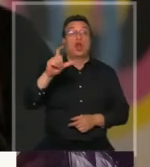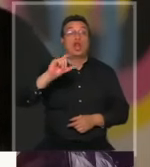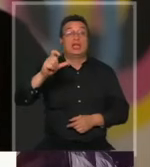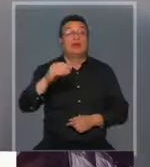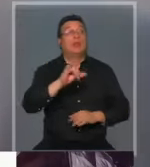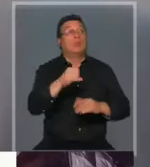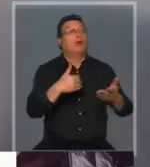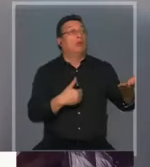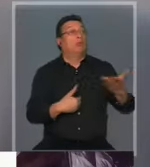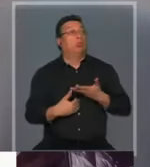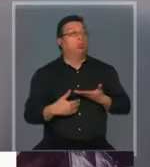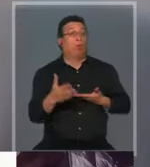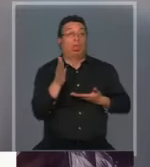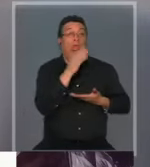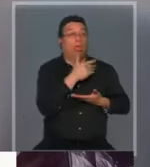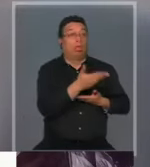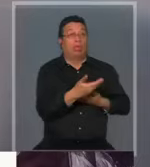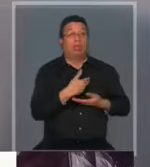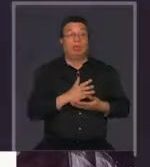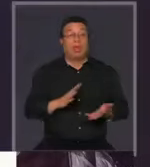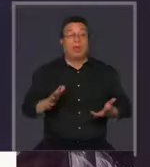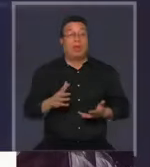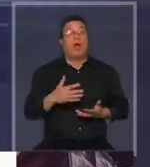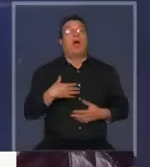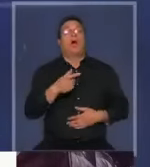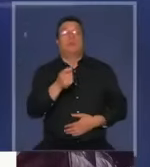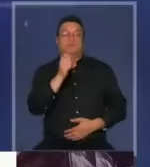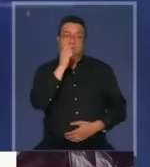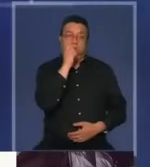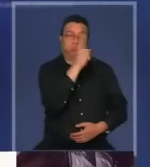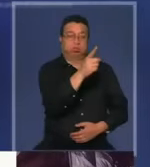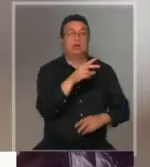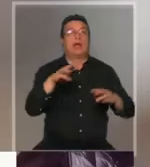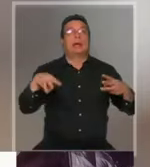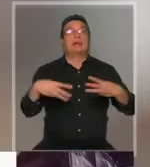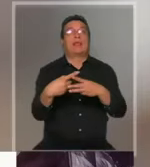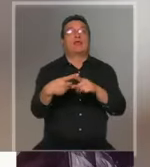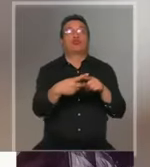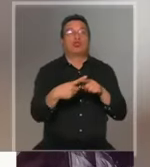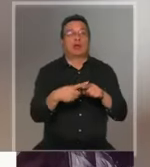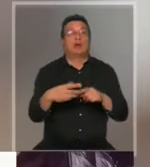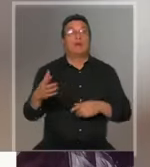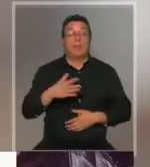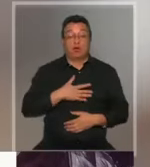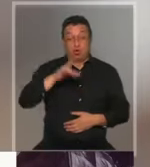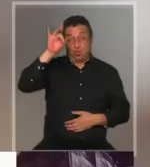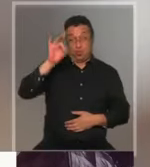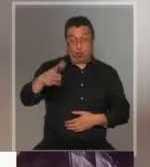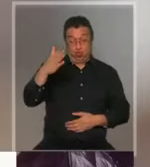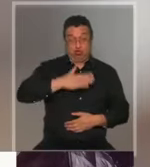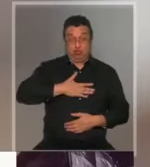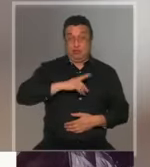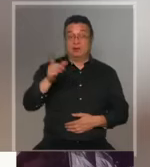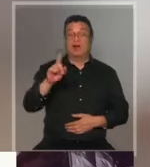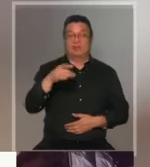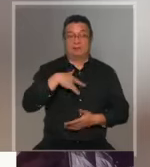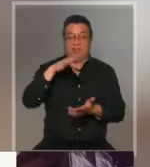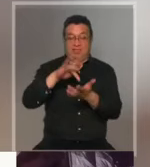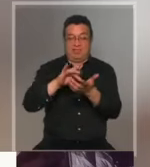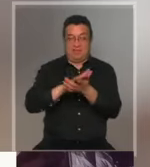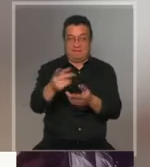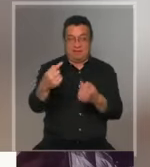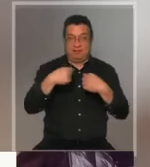nunca fue. Fue cuando decidió denunciarlo por redes sociales. Yo sé que no soy la única persona a la que le debe dinero,